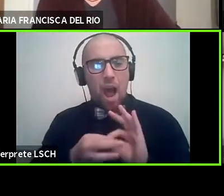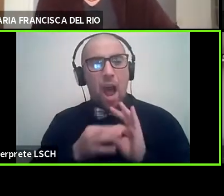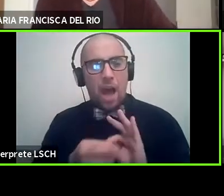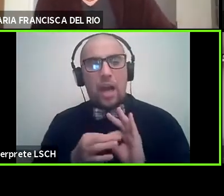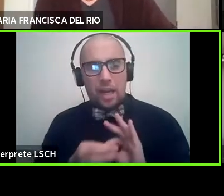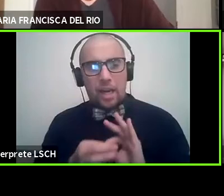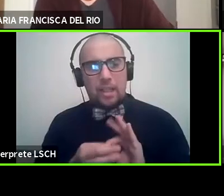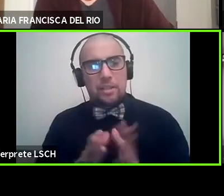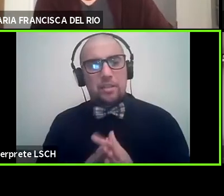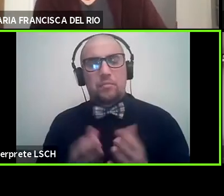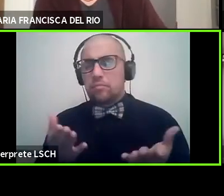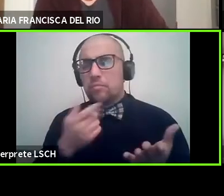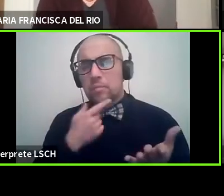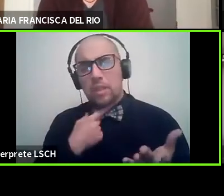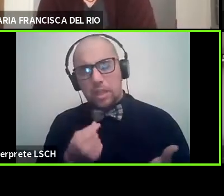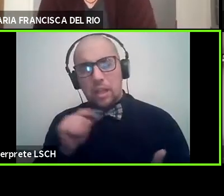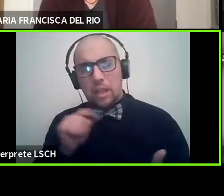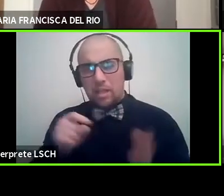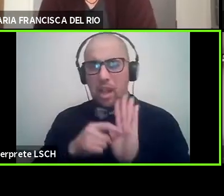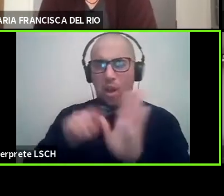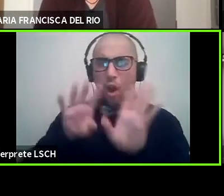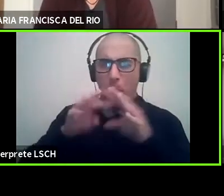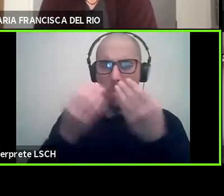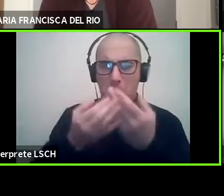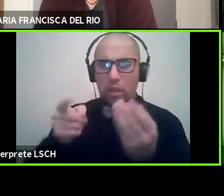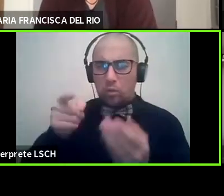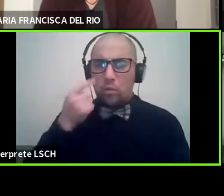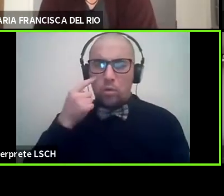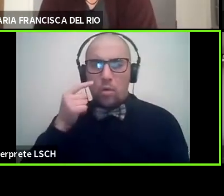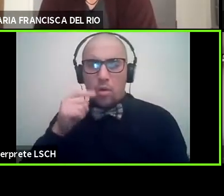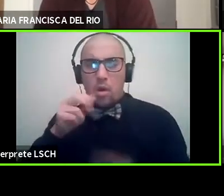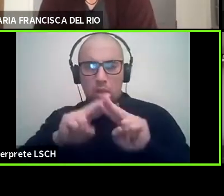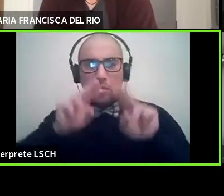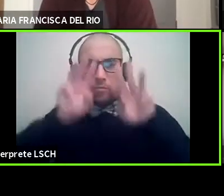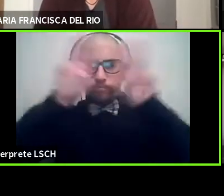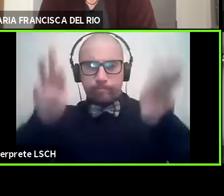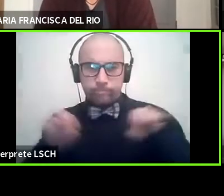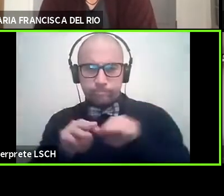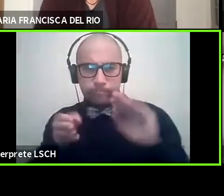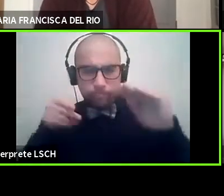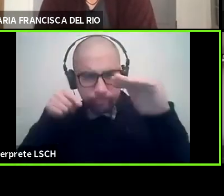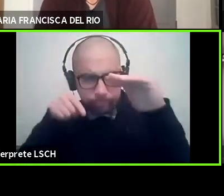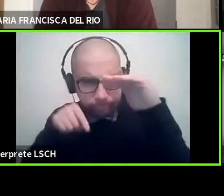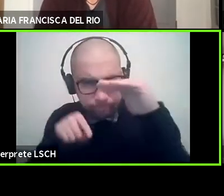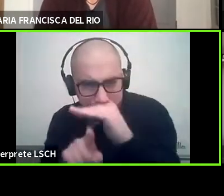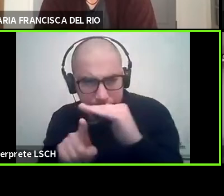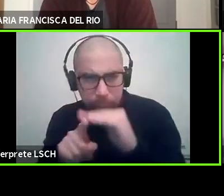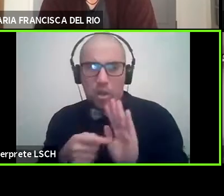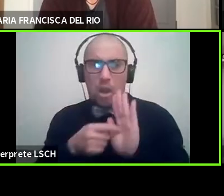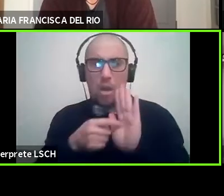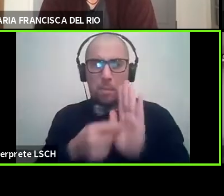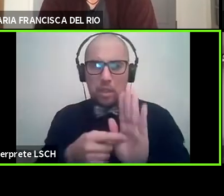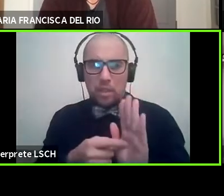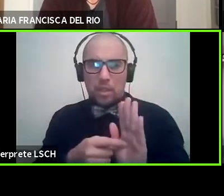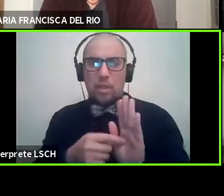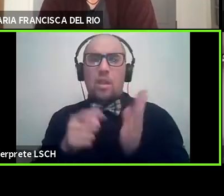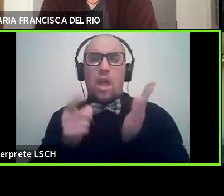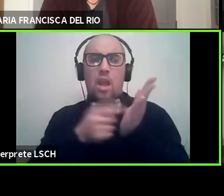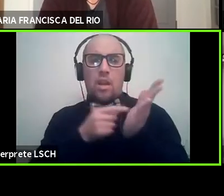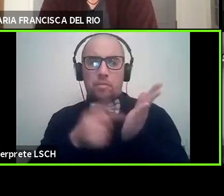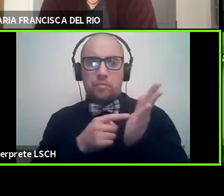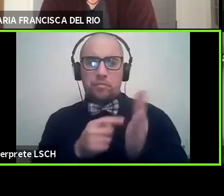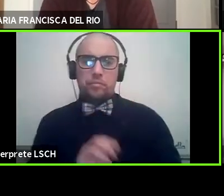porque con esta completa exposición nos vamos enmarcando en este contexto para irnos de lleno ya con la presentación de